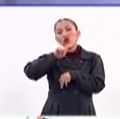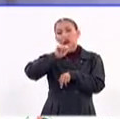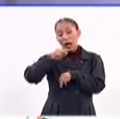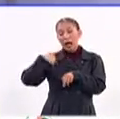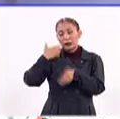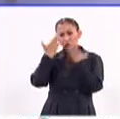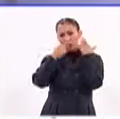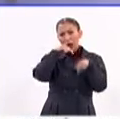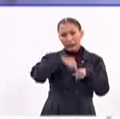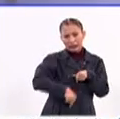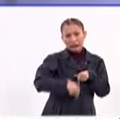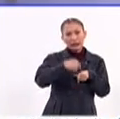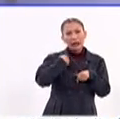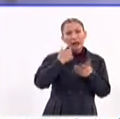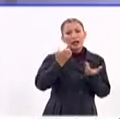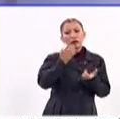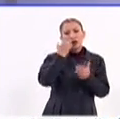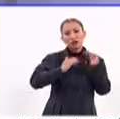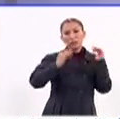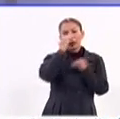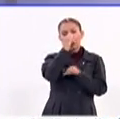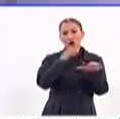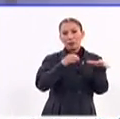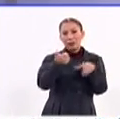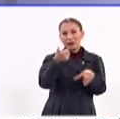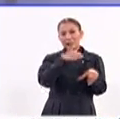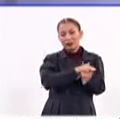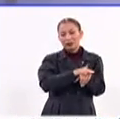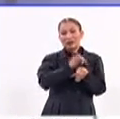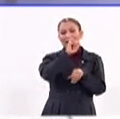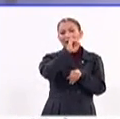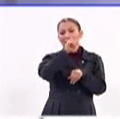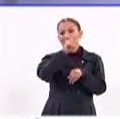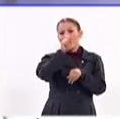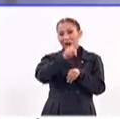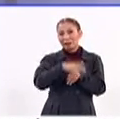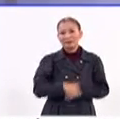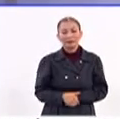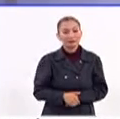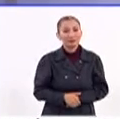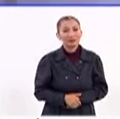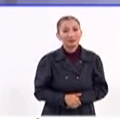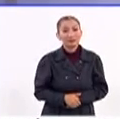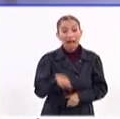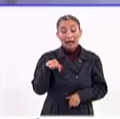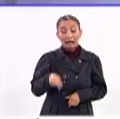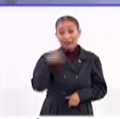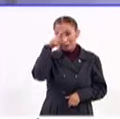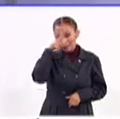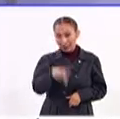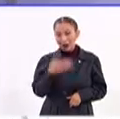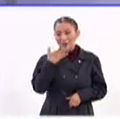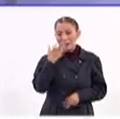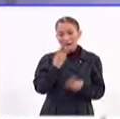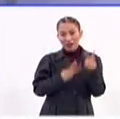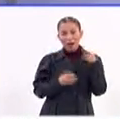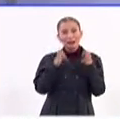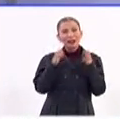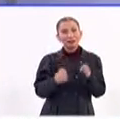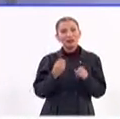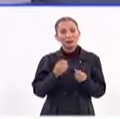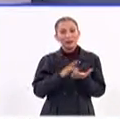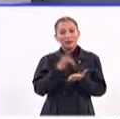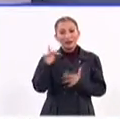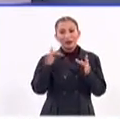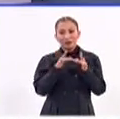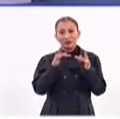está cursando parte de sus estudios en la Escuela Superior de Comercio y Administración del Instituto Politécnico Nacional aquí en México. Bienvenida, ¿cómo estás? Muchas